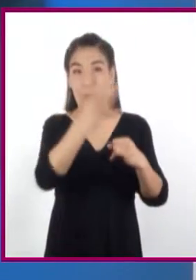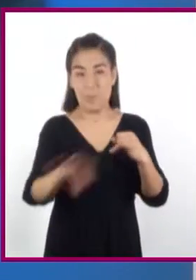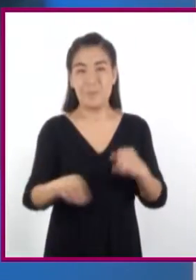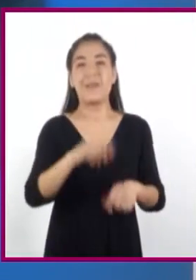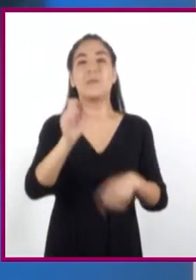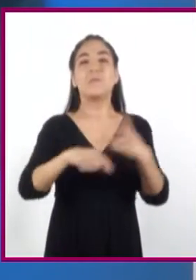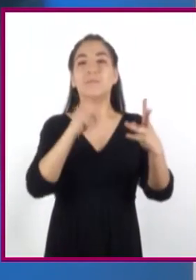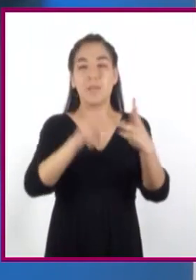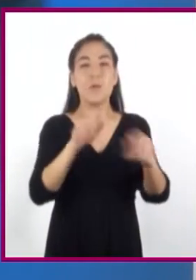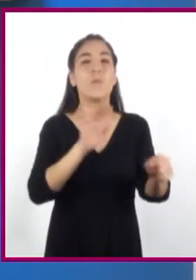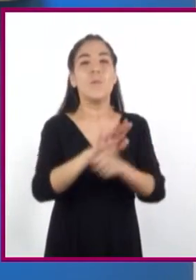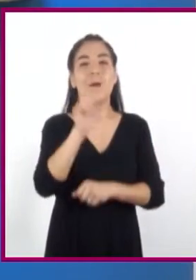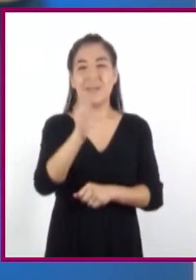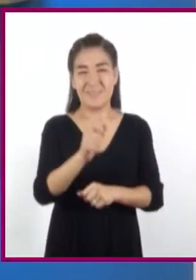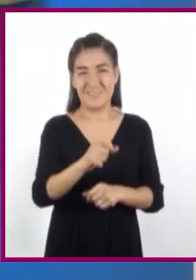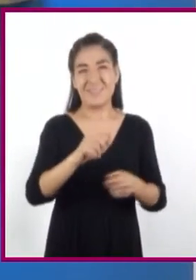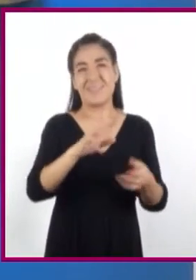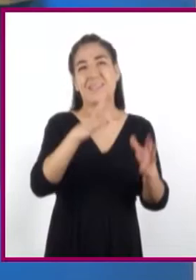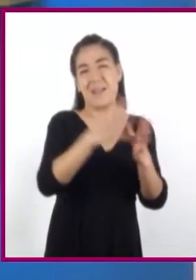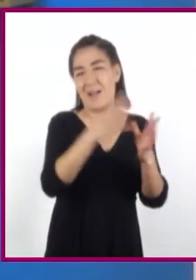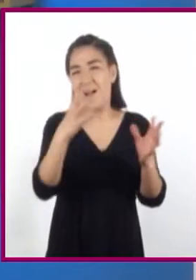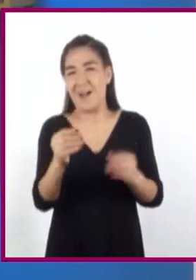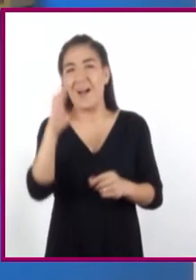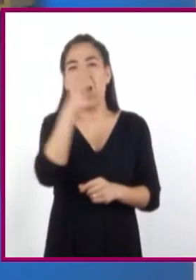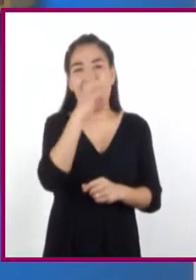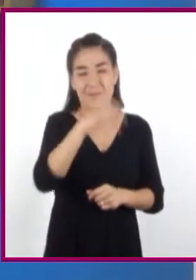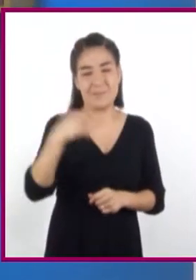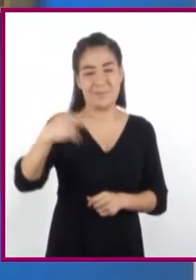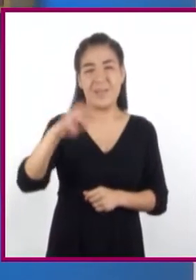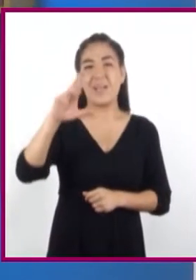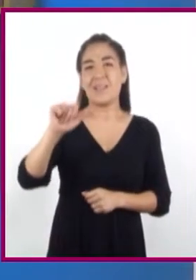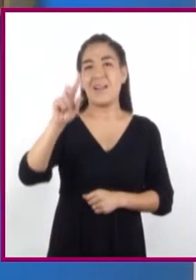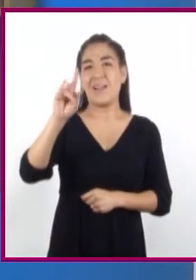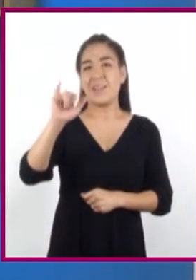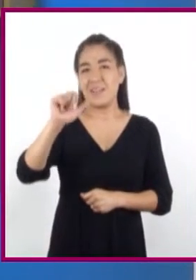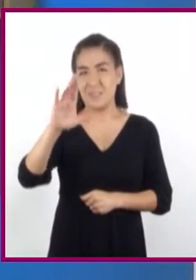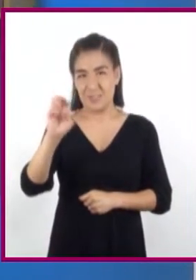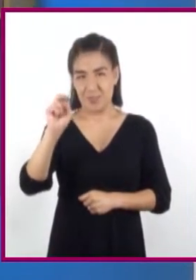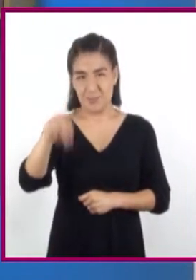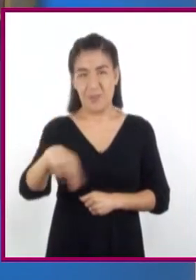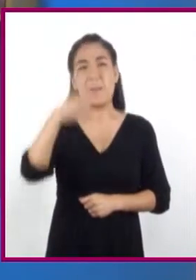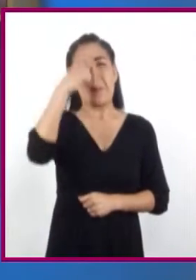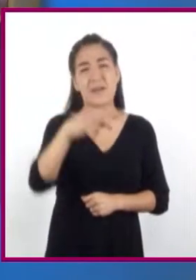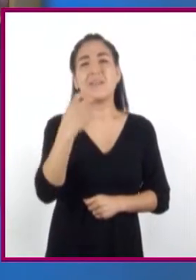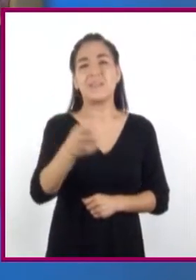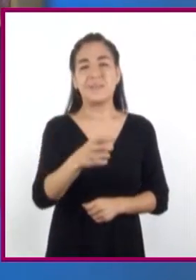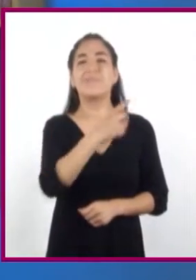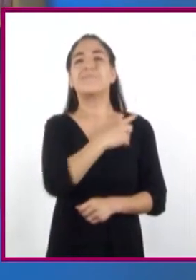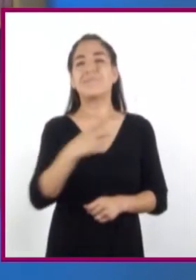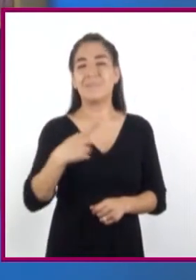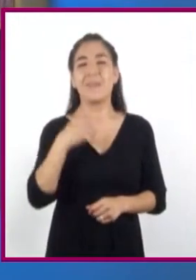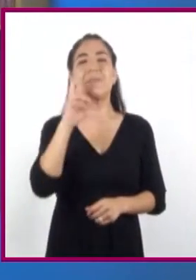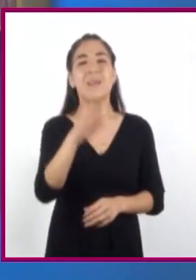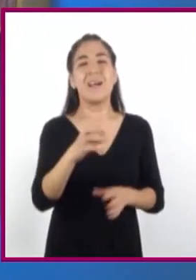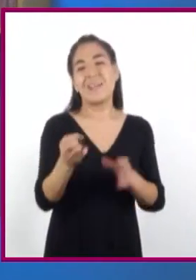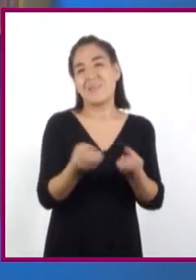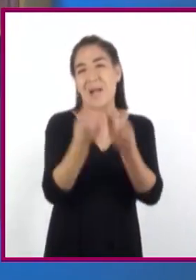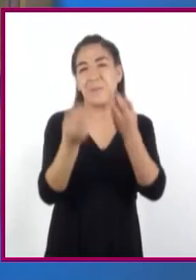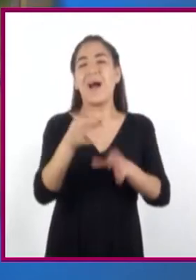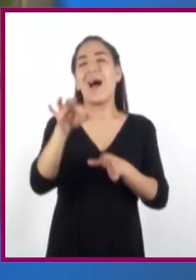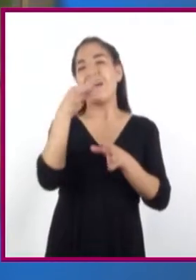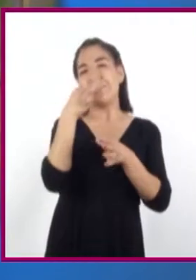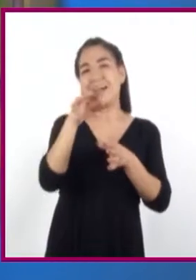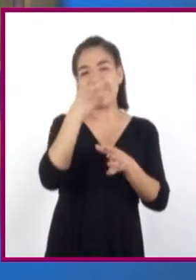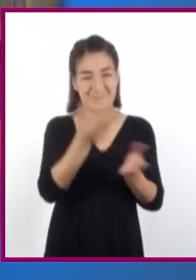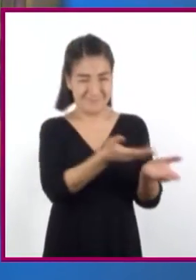tercer método de transferencia del calor se llama radiación. Para explicarlo es necesario degustar de unas ricas palomitas.